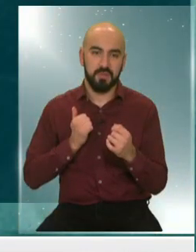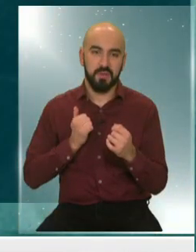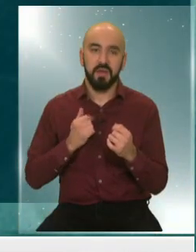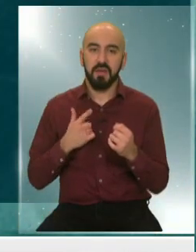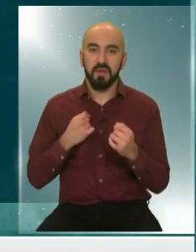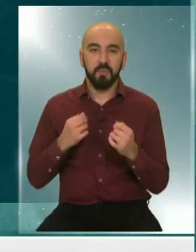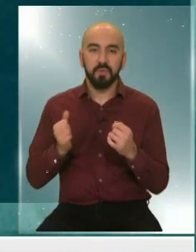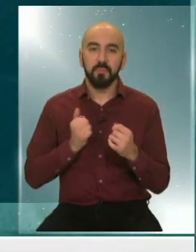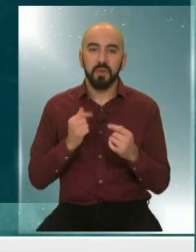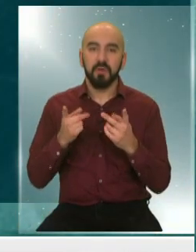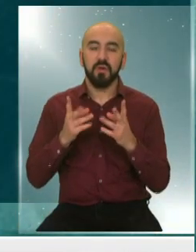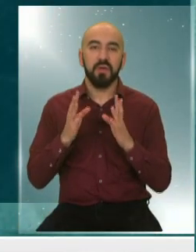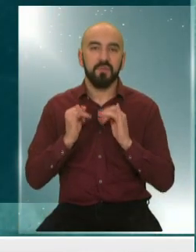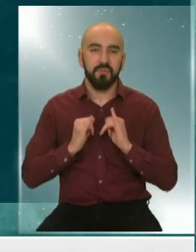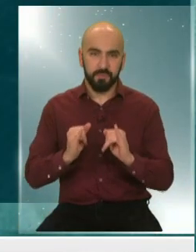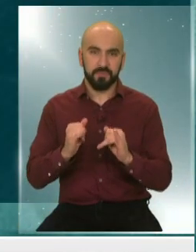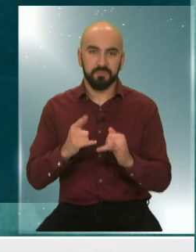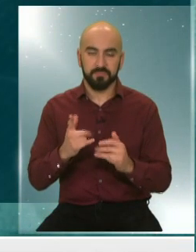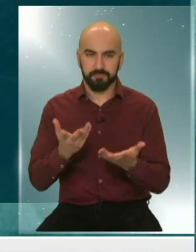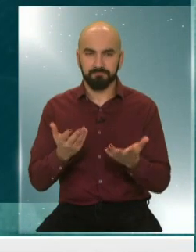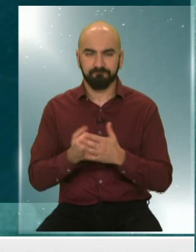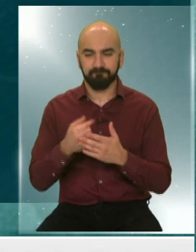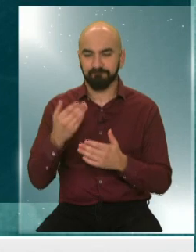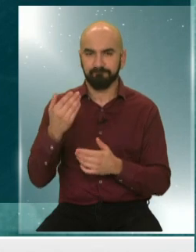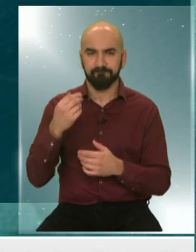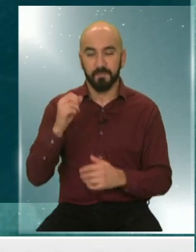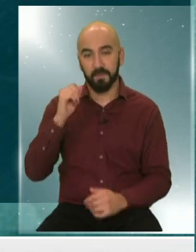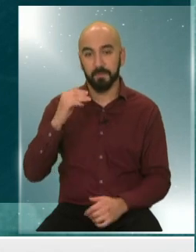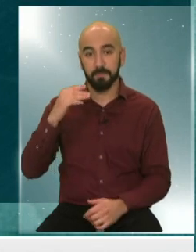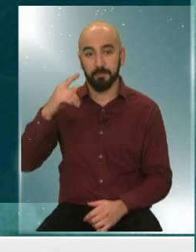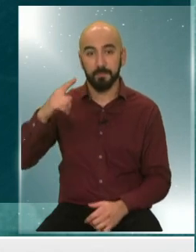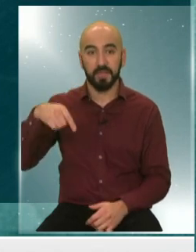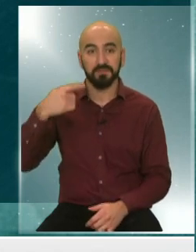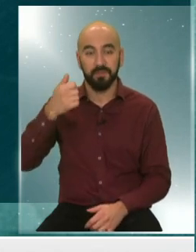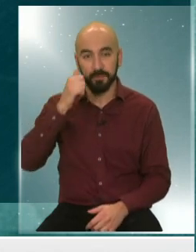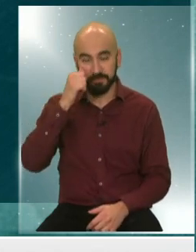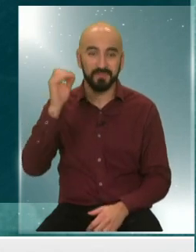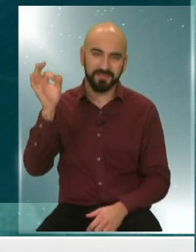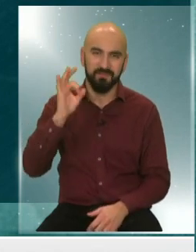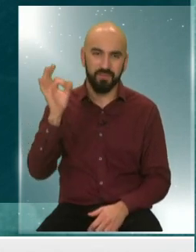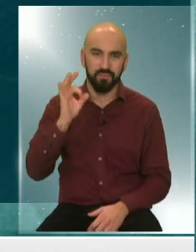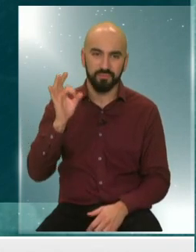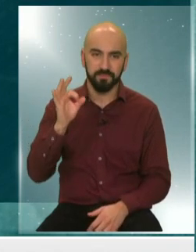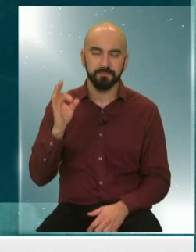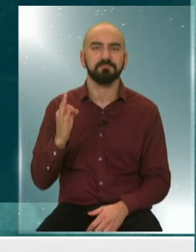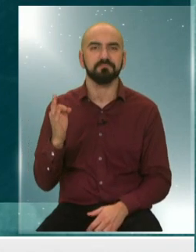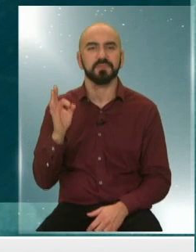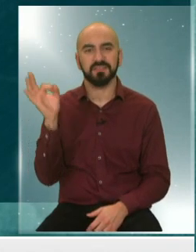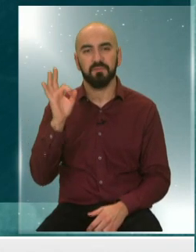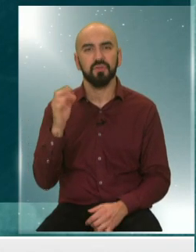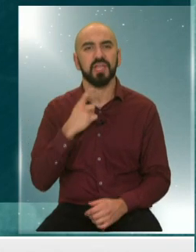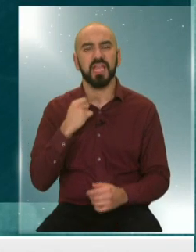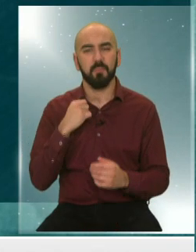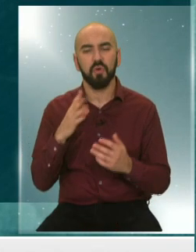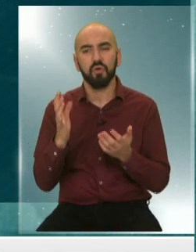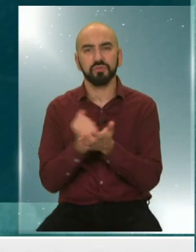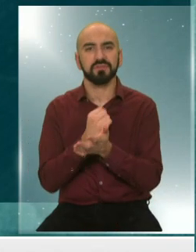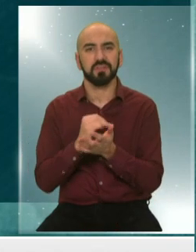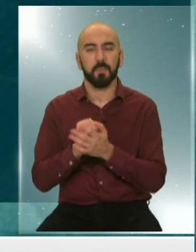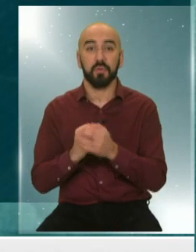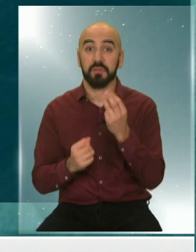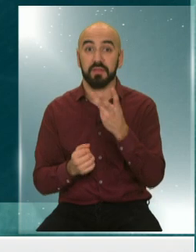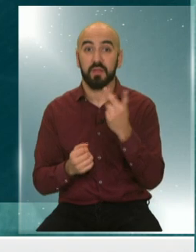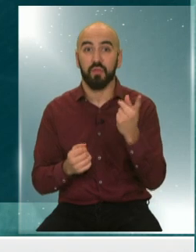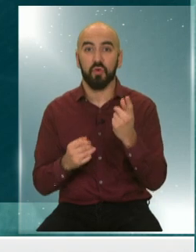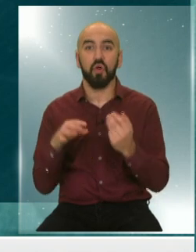con este anuncio presidencial. El día sábado, o sea, pasado mañana, ya queremos estar en 32 comunas de la región metropolitana al